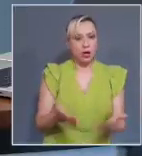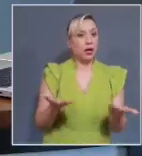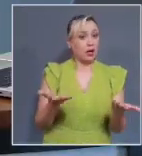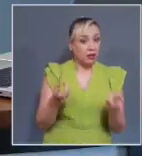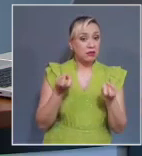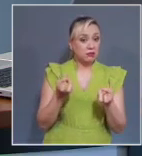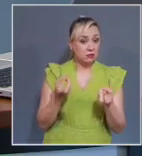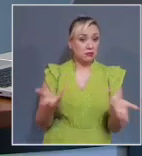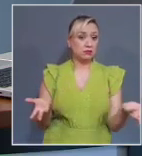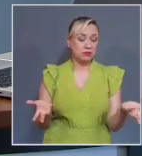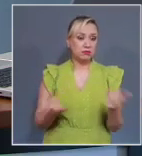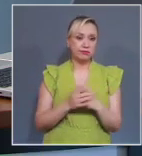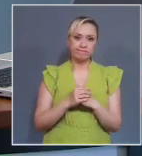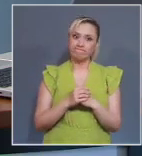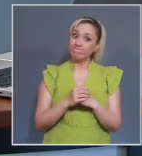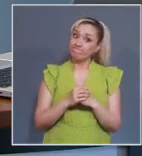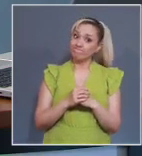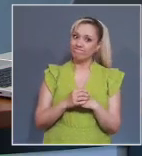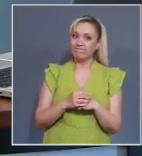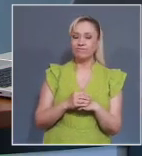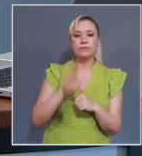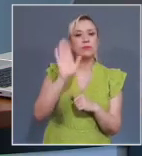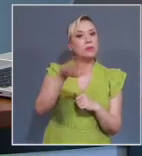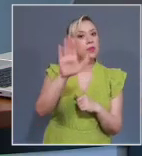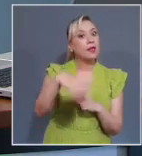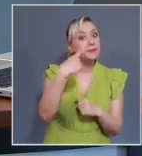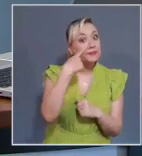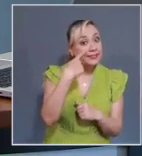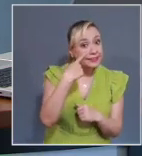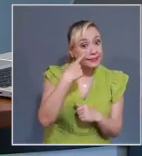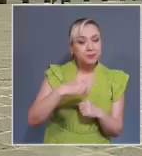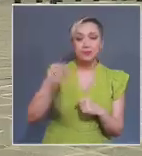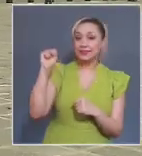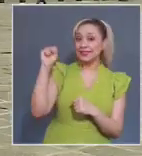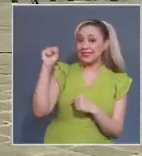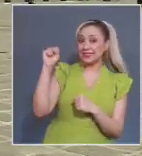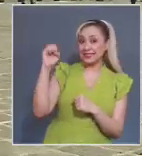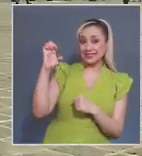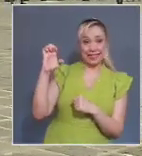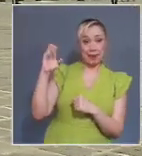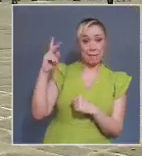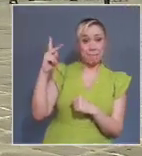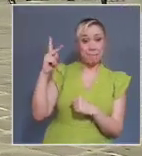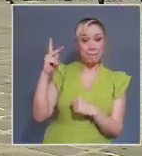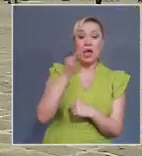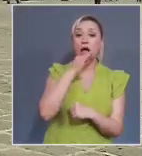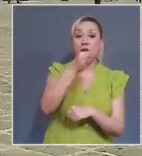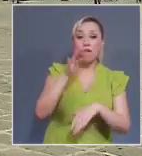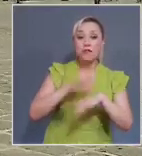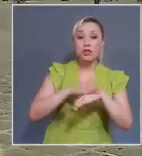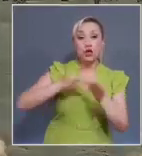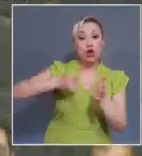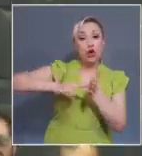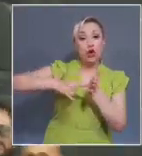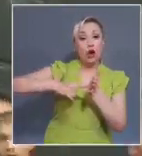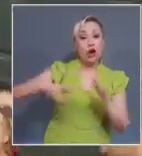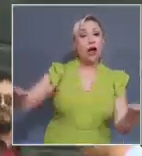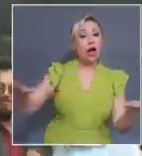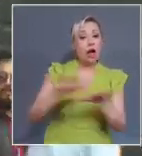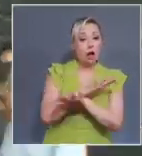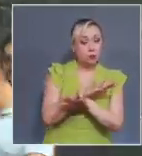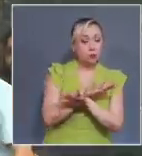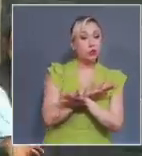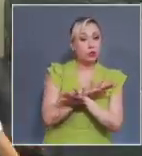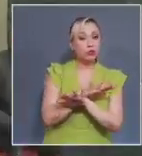Oiga, fíjese que la Secretaría de Educación Pública anunció cambios en el horario escolar de educación justamente en diversas entidades